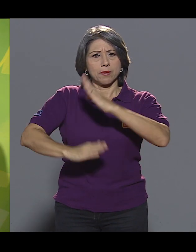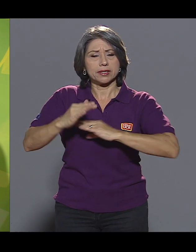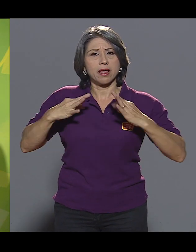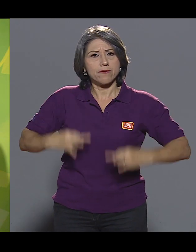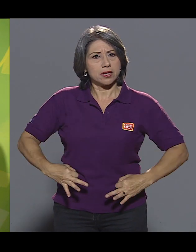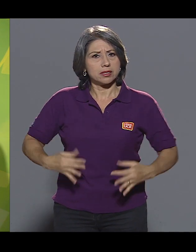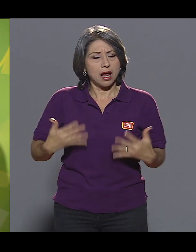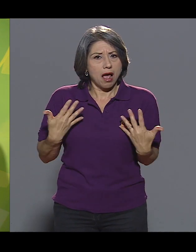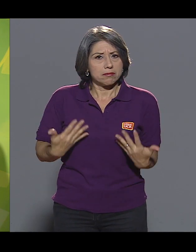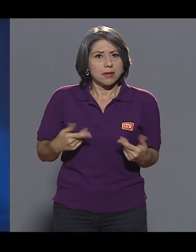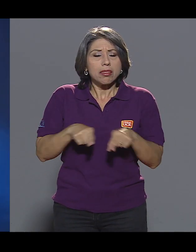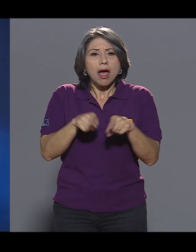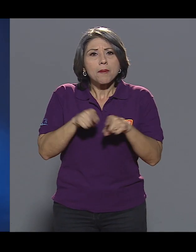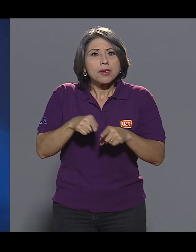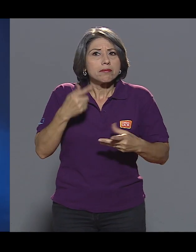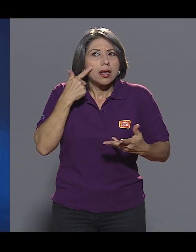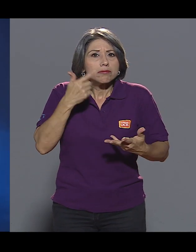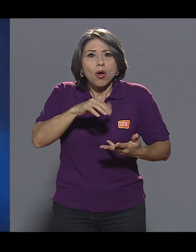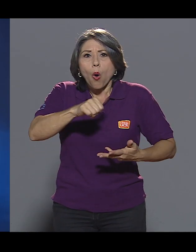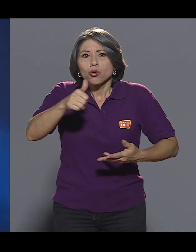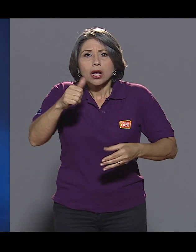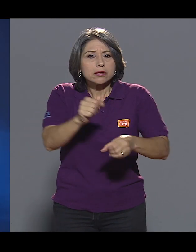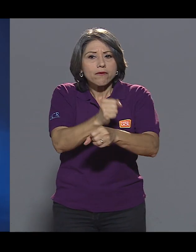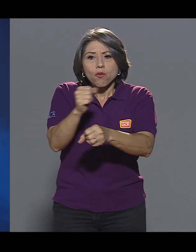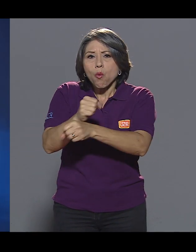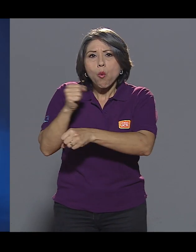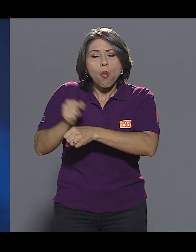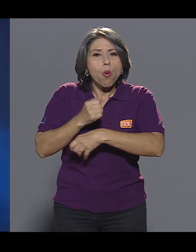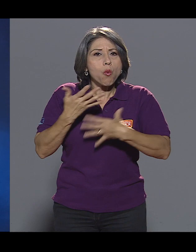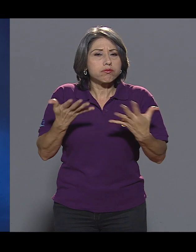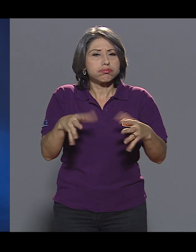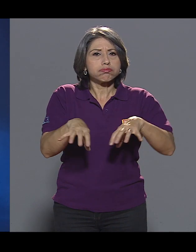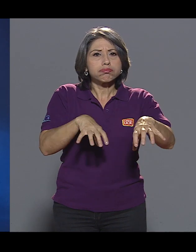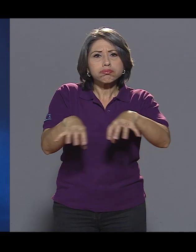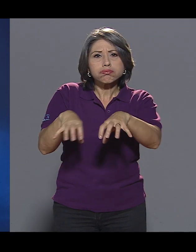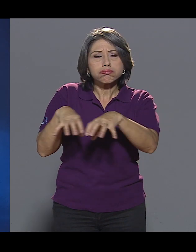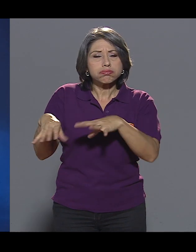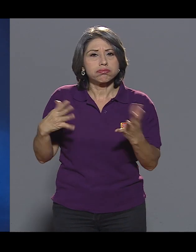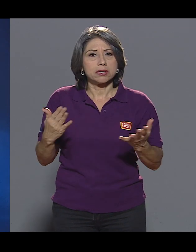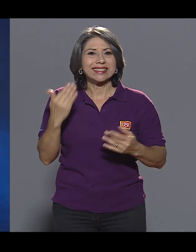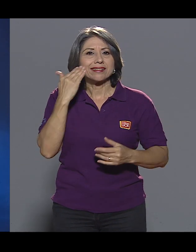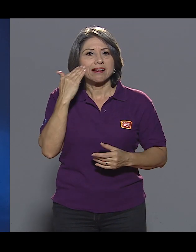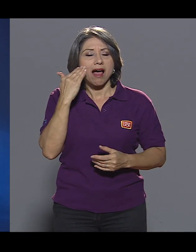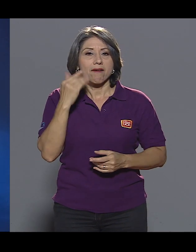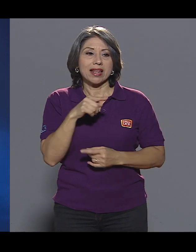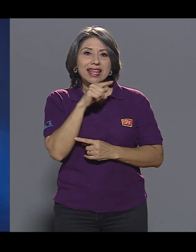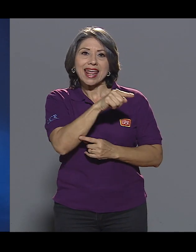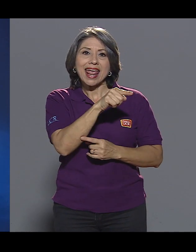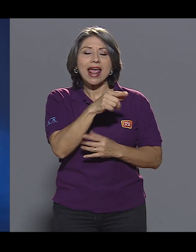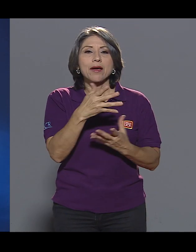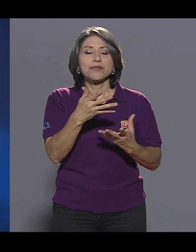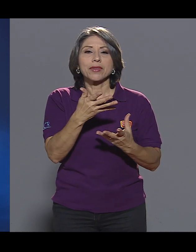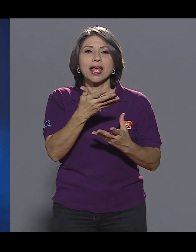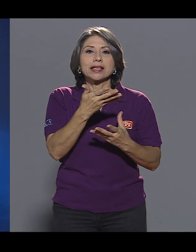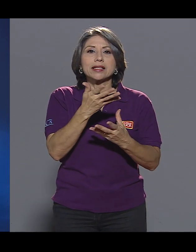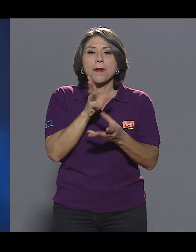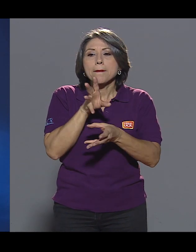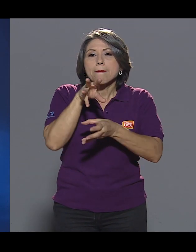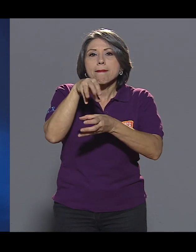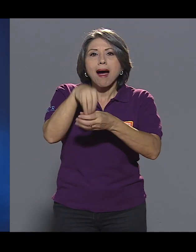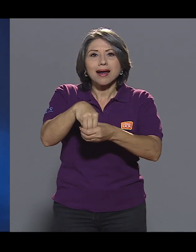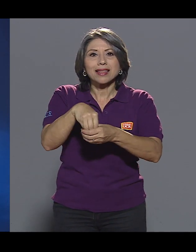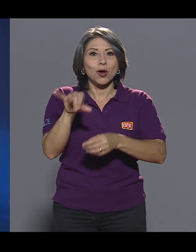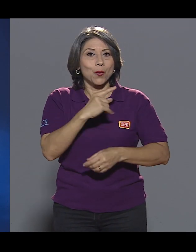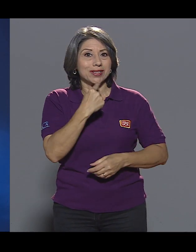ver y que también qué otras funciones podría llegar a tener y bien saber que es parte de lo que, como ahora